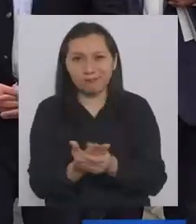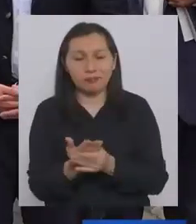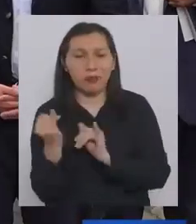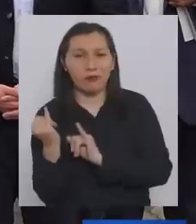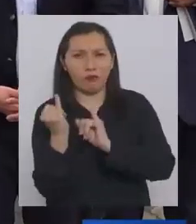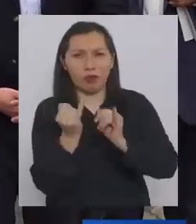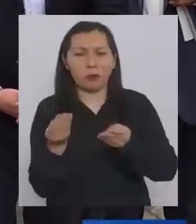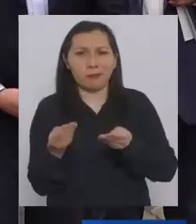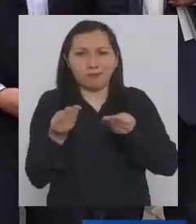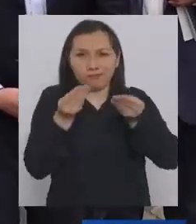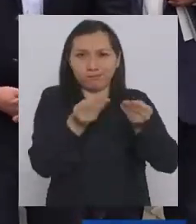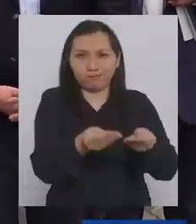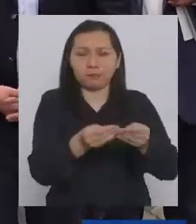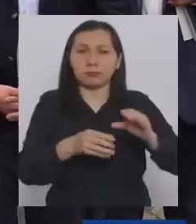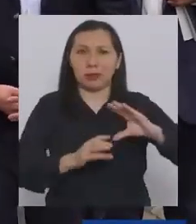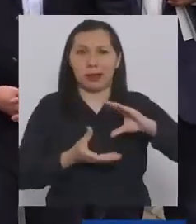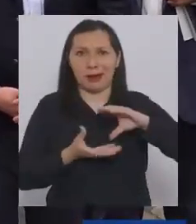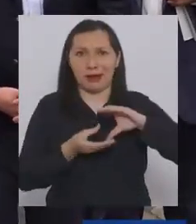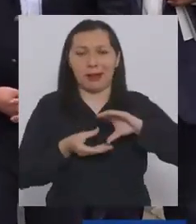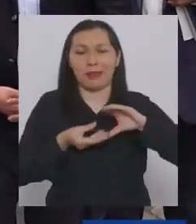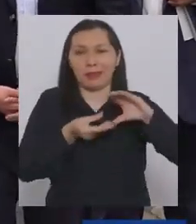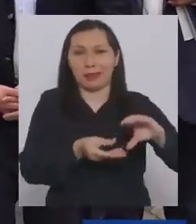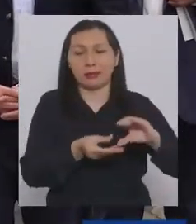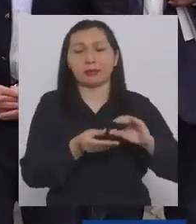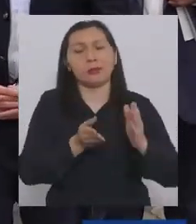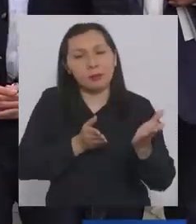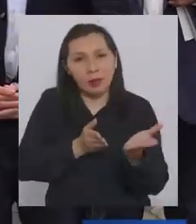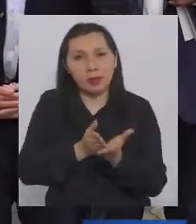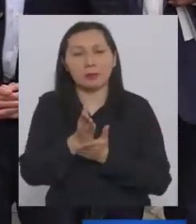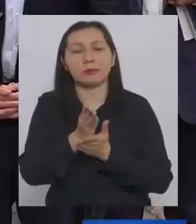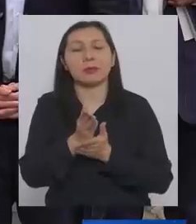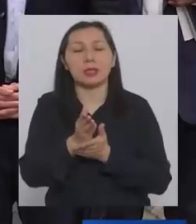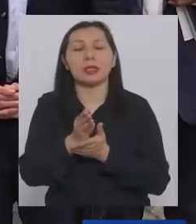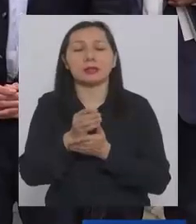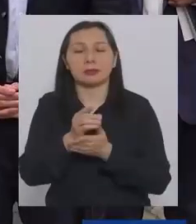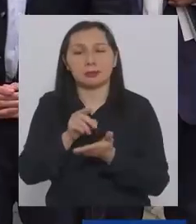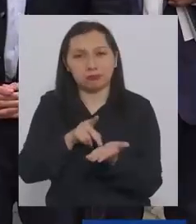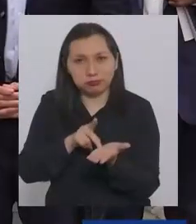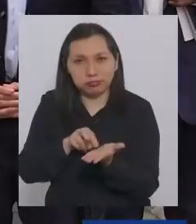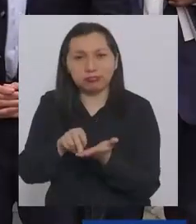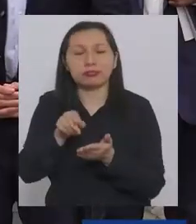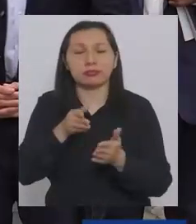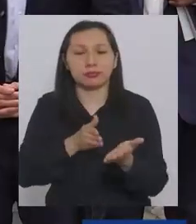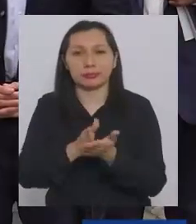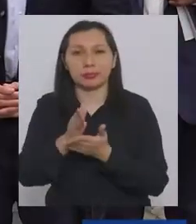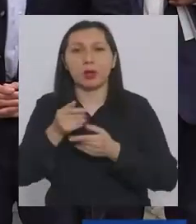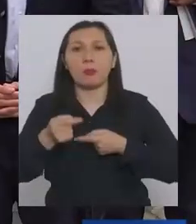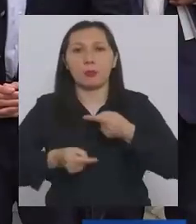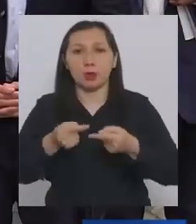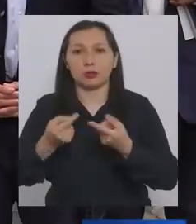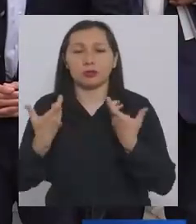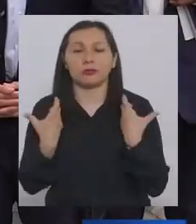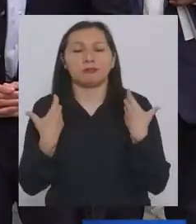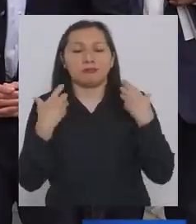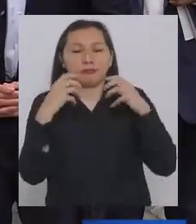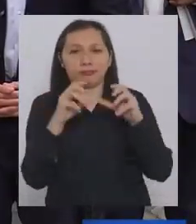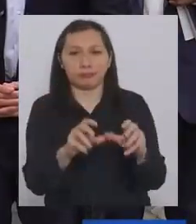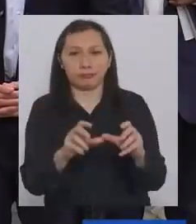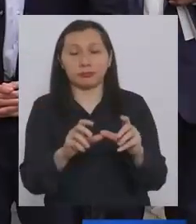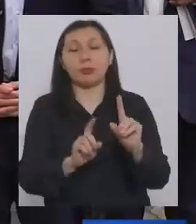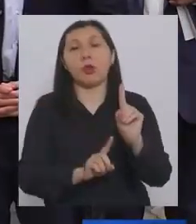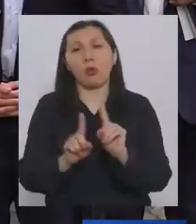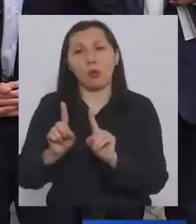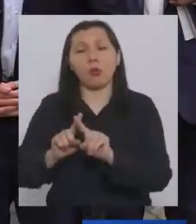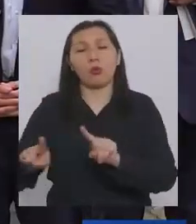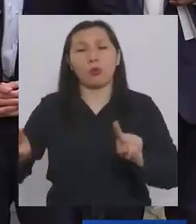de las reuniones, la que la Secretaría General de Gobierno. Habla en estos momentos el ministro Jaime Belolio, lo hará posteriormente Camila Vallejo, la futura vocera.